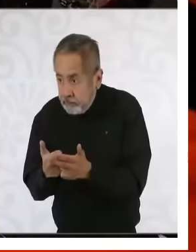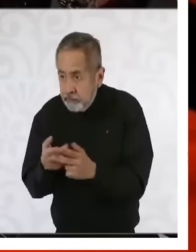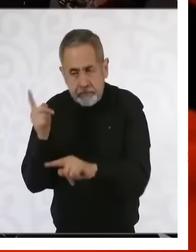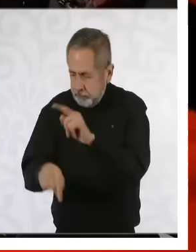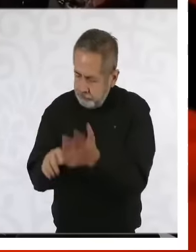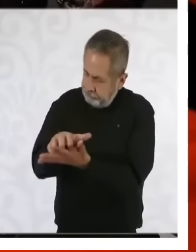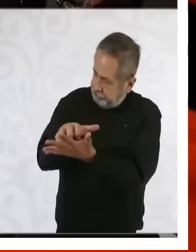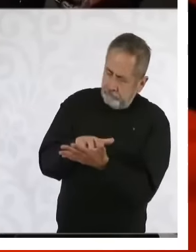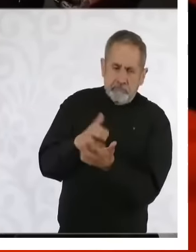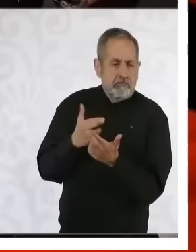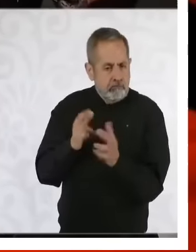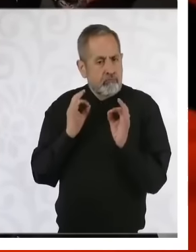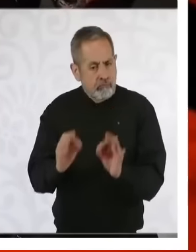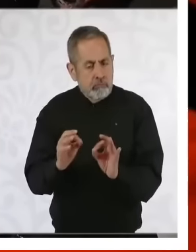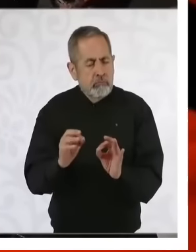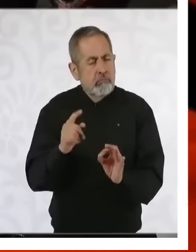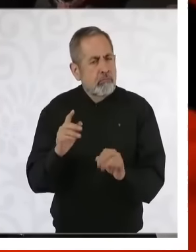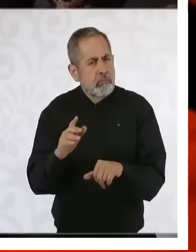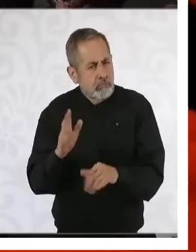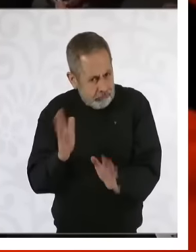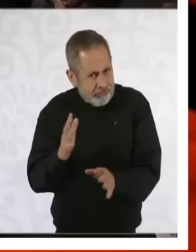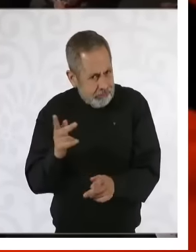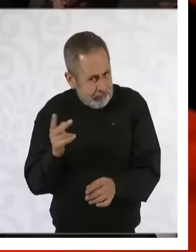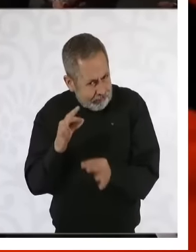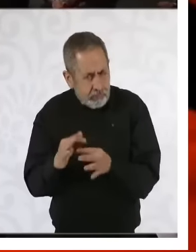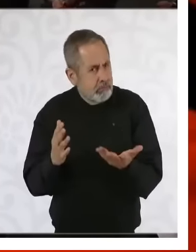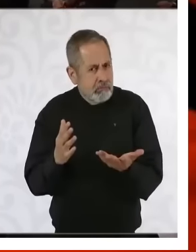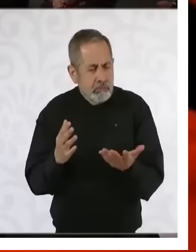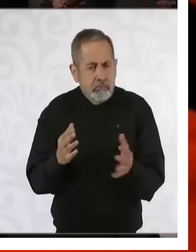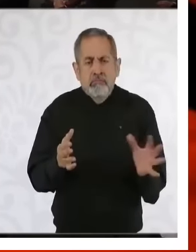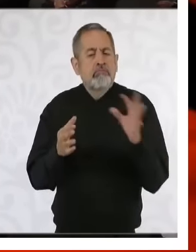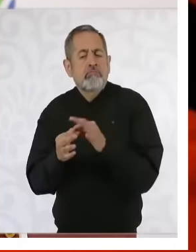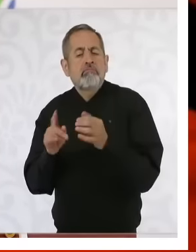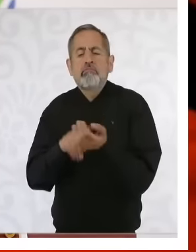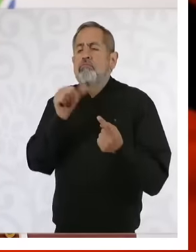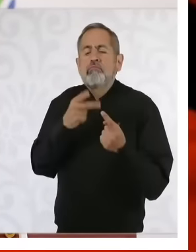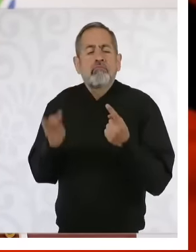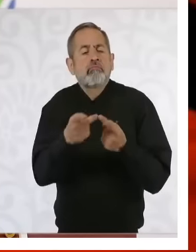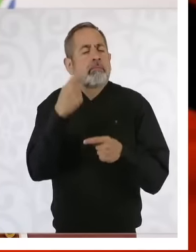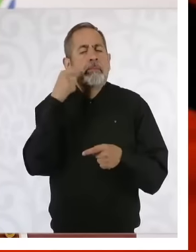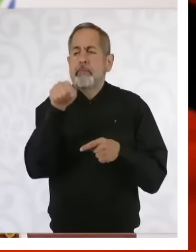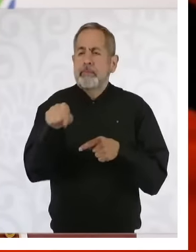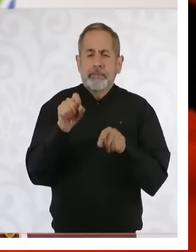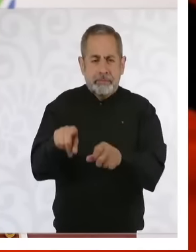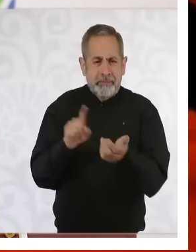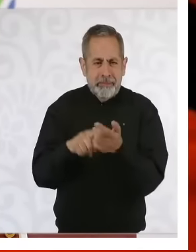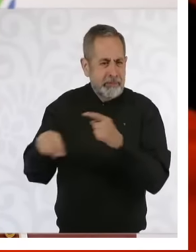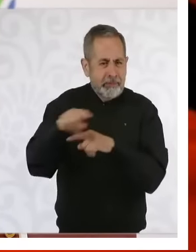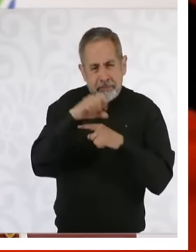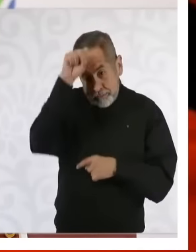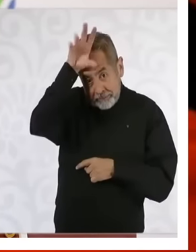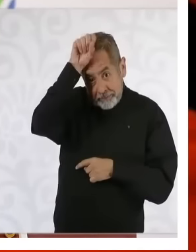Y esto lo ligo con un planteamiento de la reforma fiscal integral, porque en los derechos se pretende ahora la industria minera